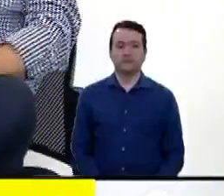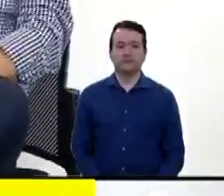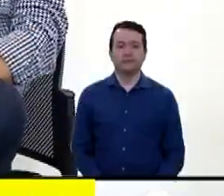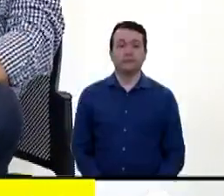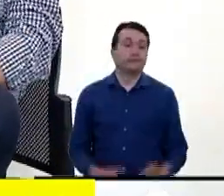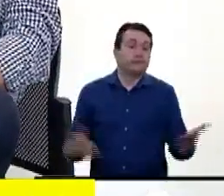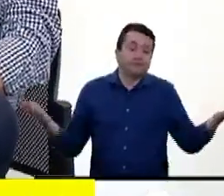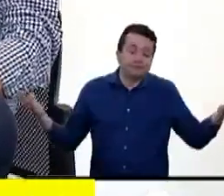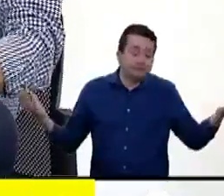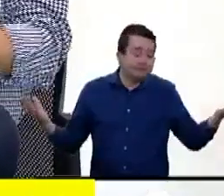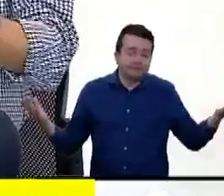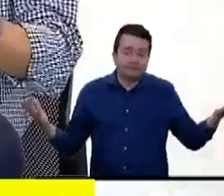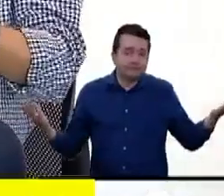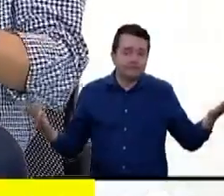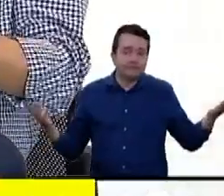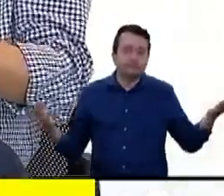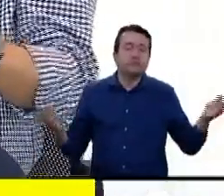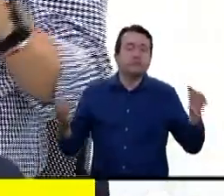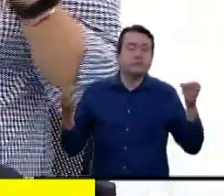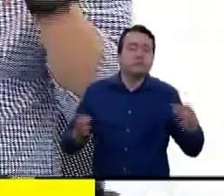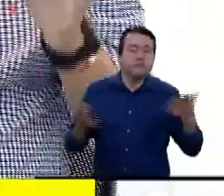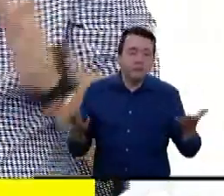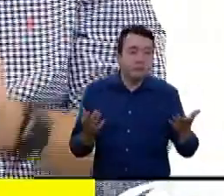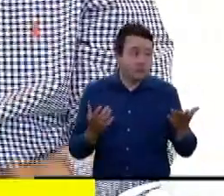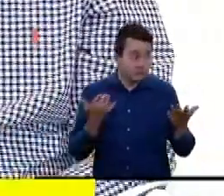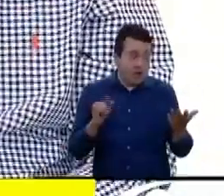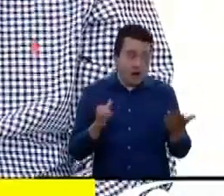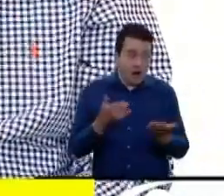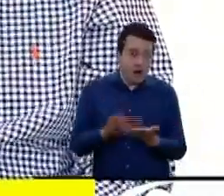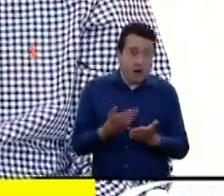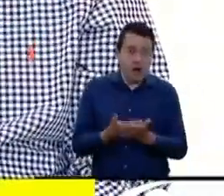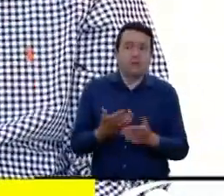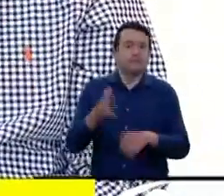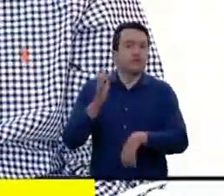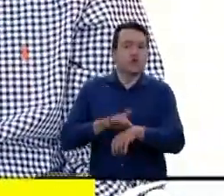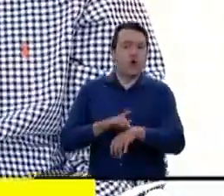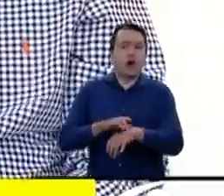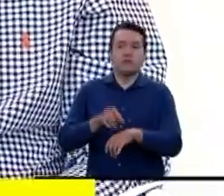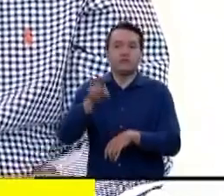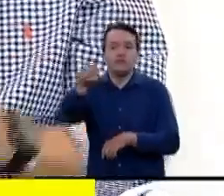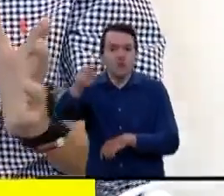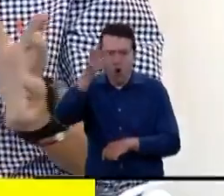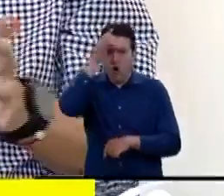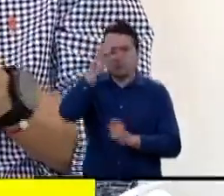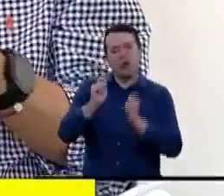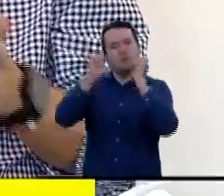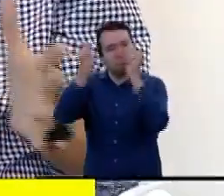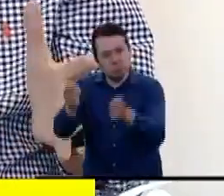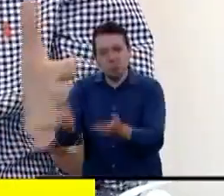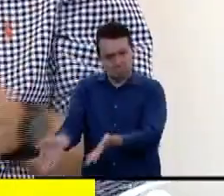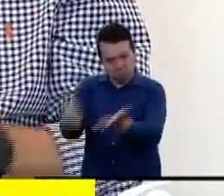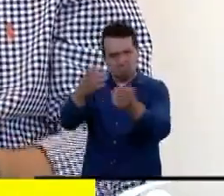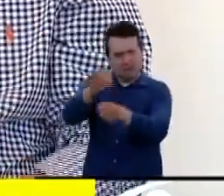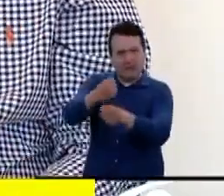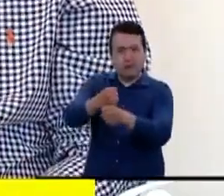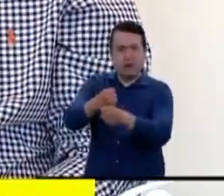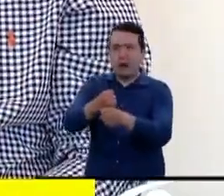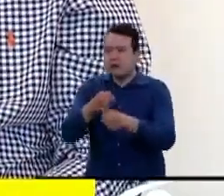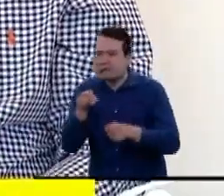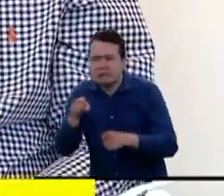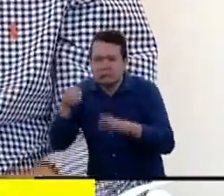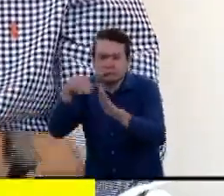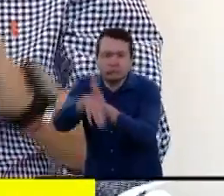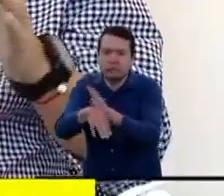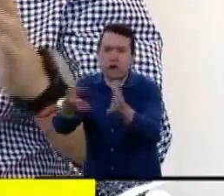Diego, una de las muestras es que tuvimos que intervenir 6 hospitales en plena pandemia. Una muestra de que teníamos que seguir tomando las